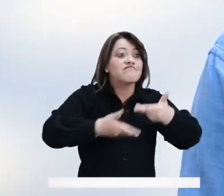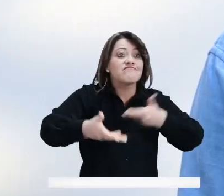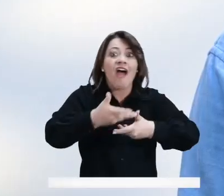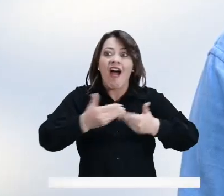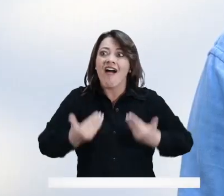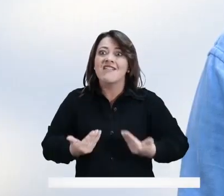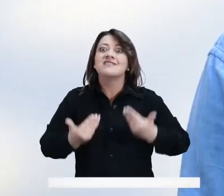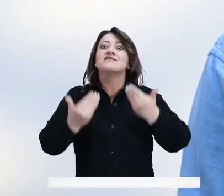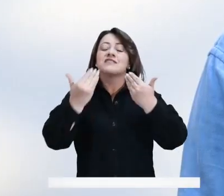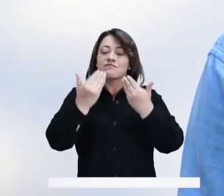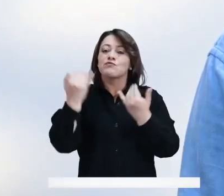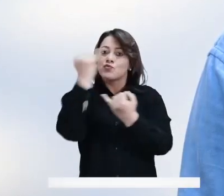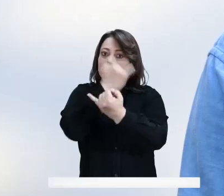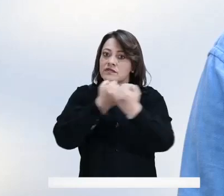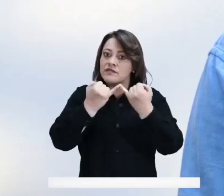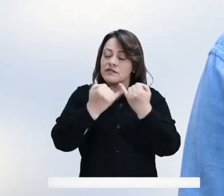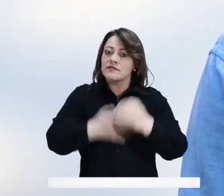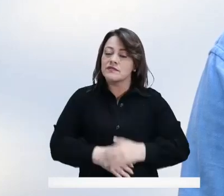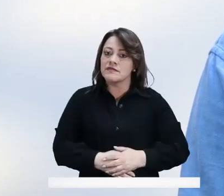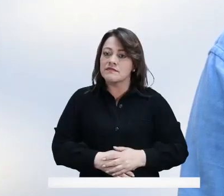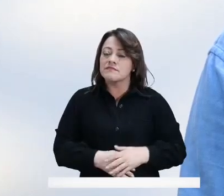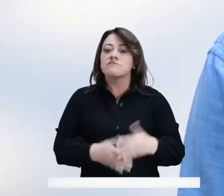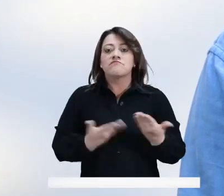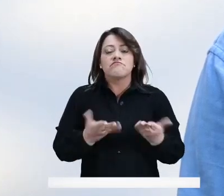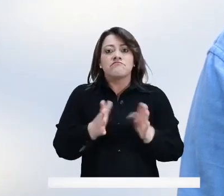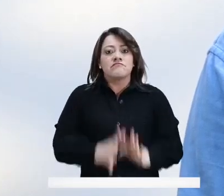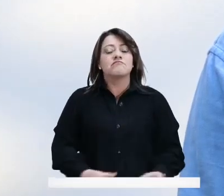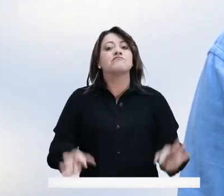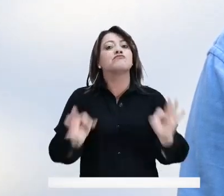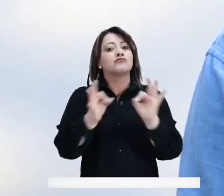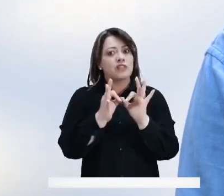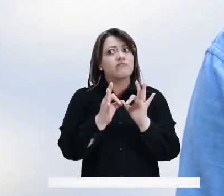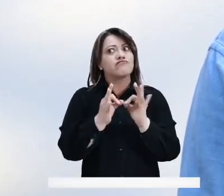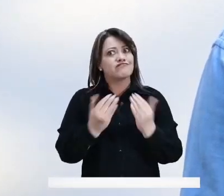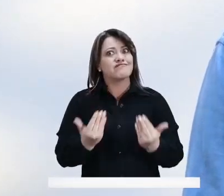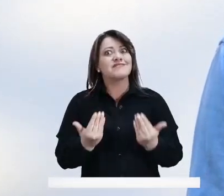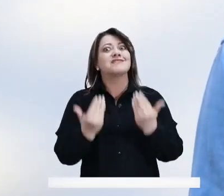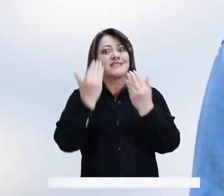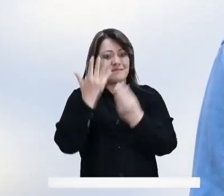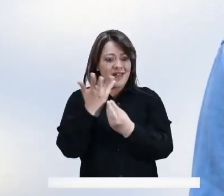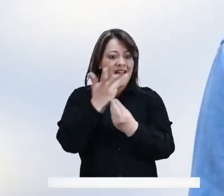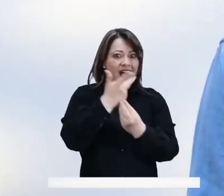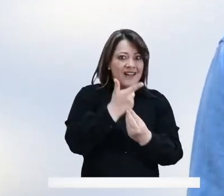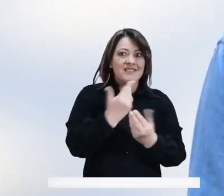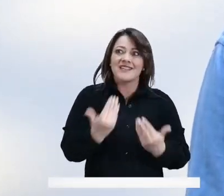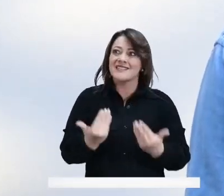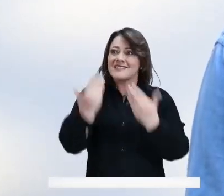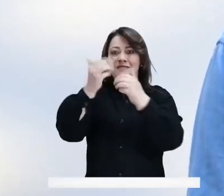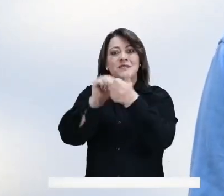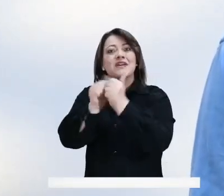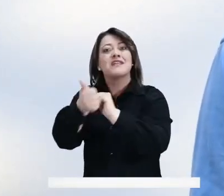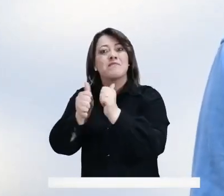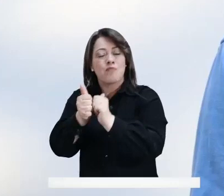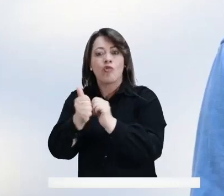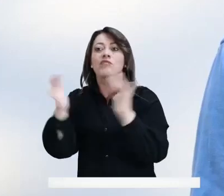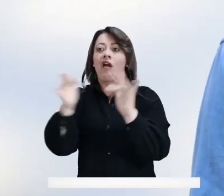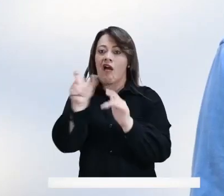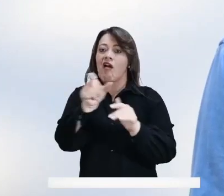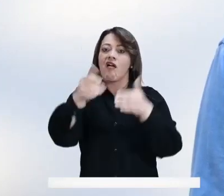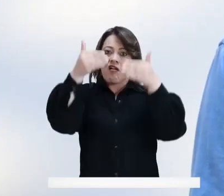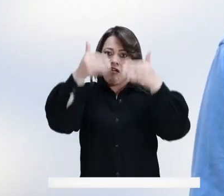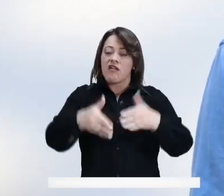pares entre ellos y seguramente que van a salir adelante y les va a servir muchísimo y por eso yo creo que es de